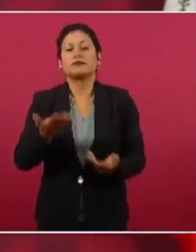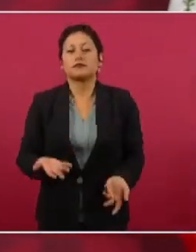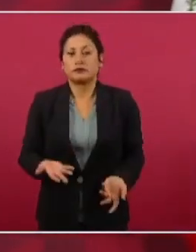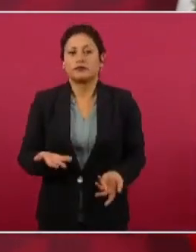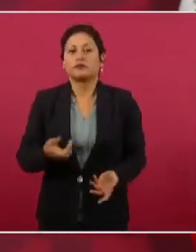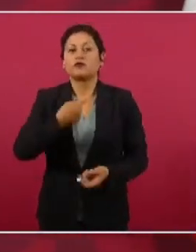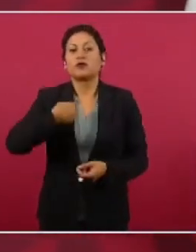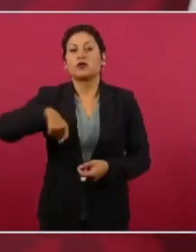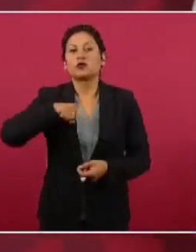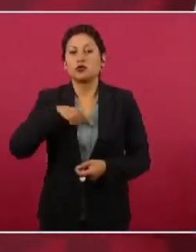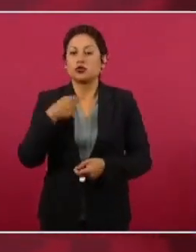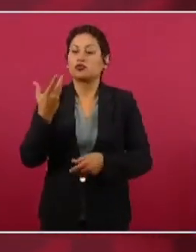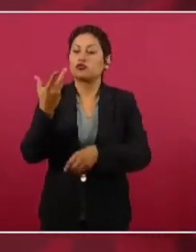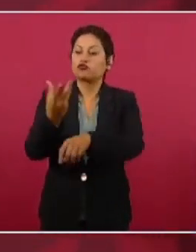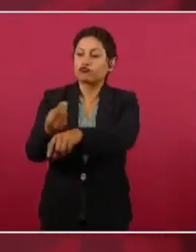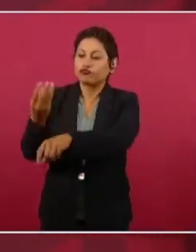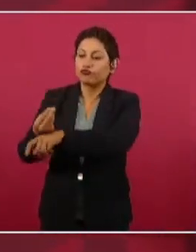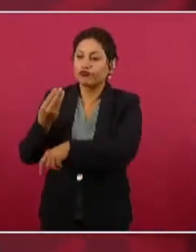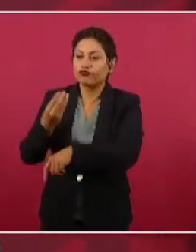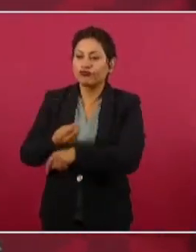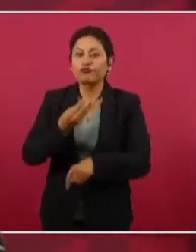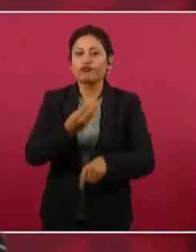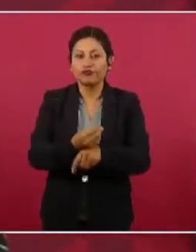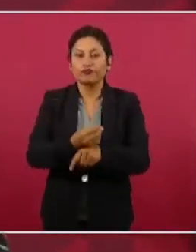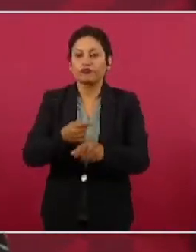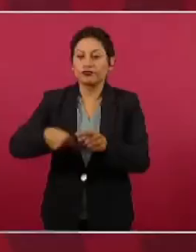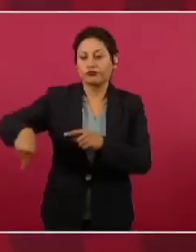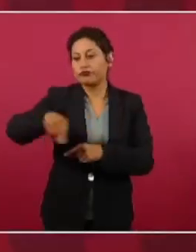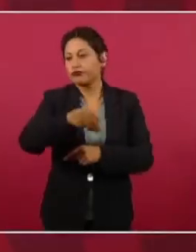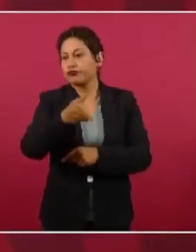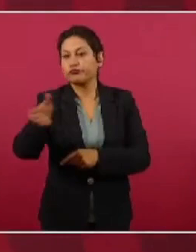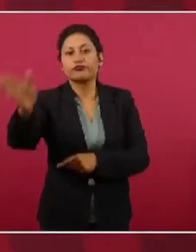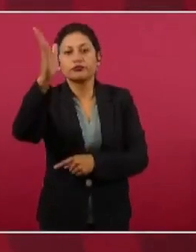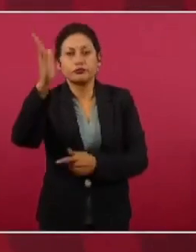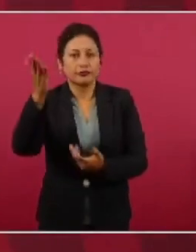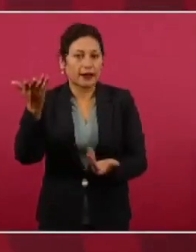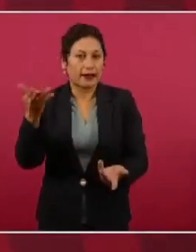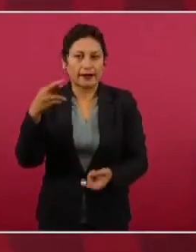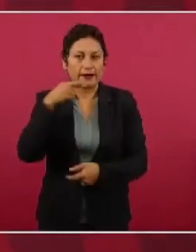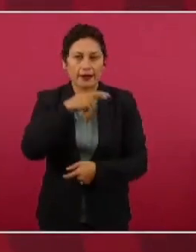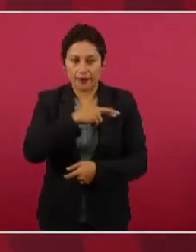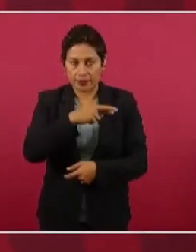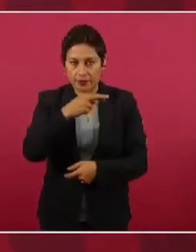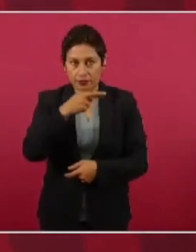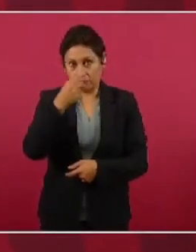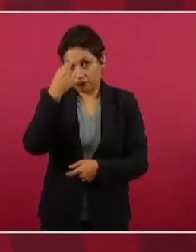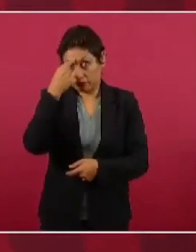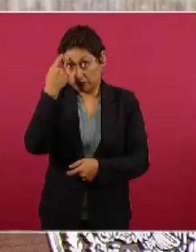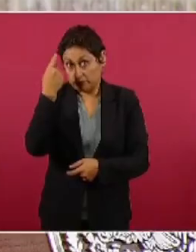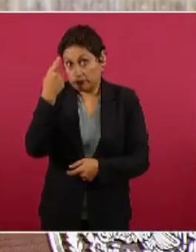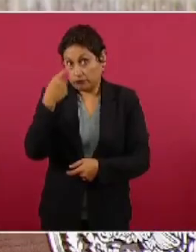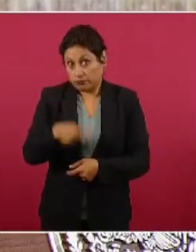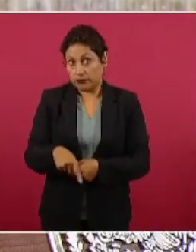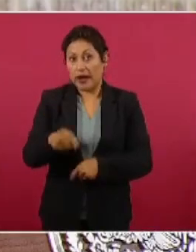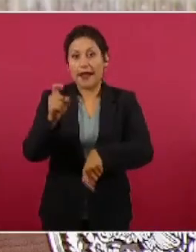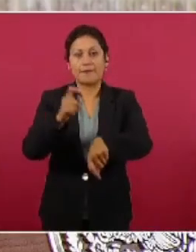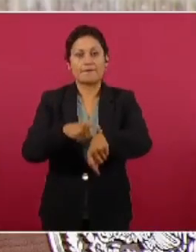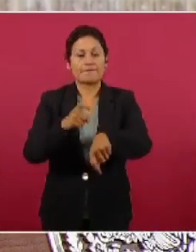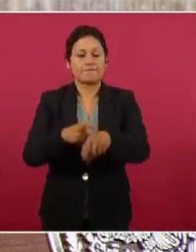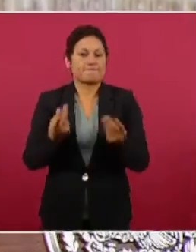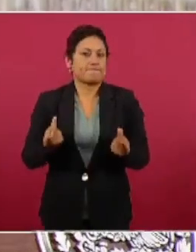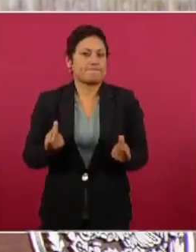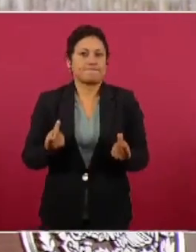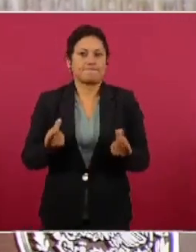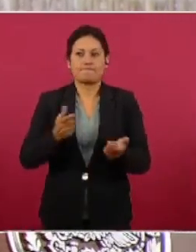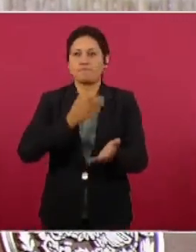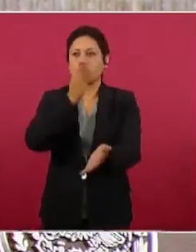libramientos, estamos invirtiendo para que se ahorre tiempo. De todas